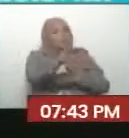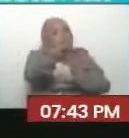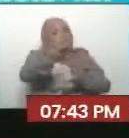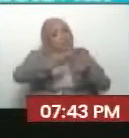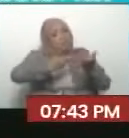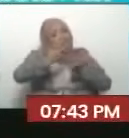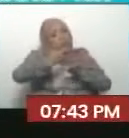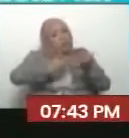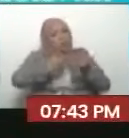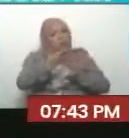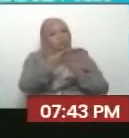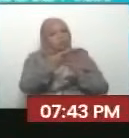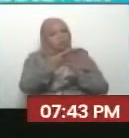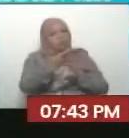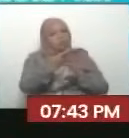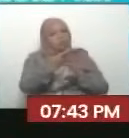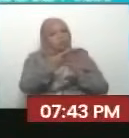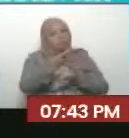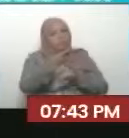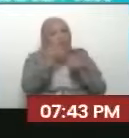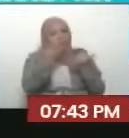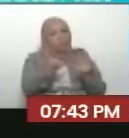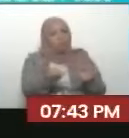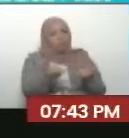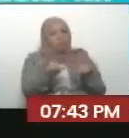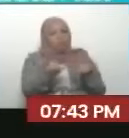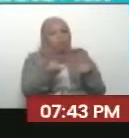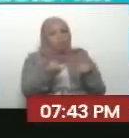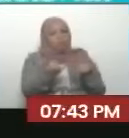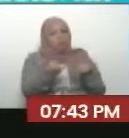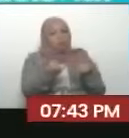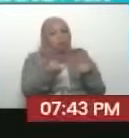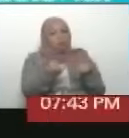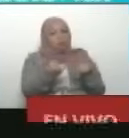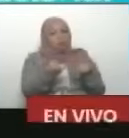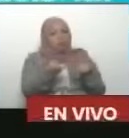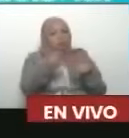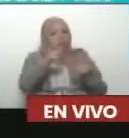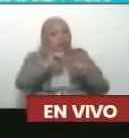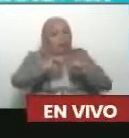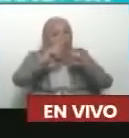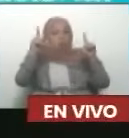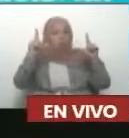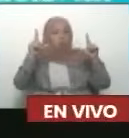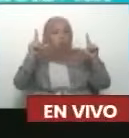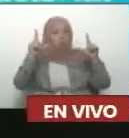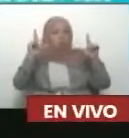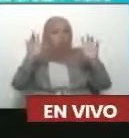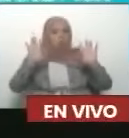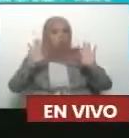sanciones. Y estábamos en eso cuando, ¡pum!,